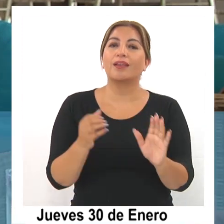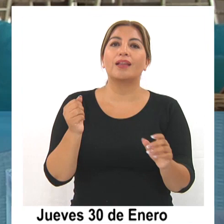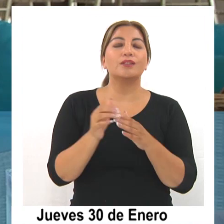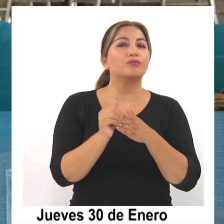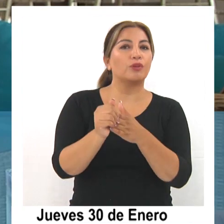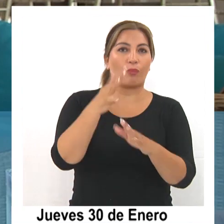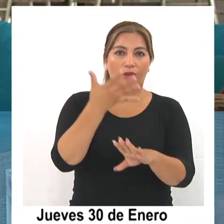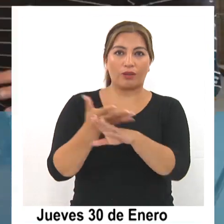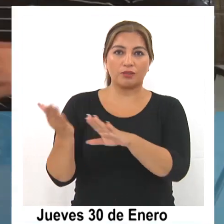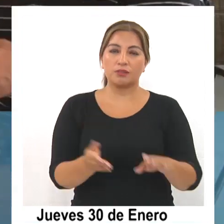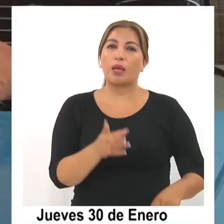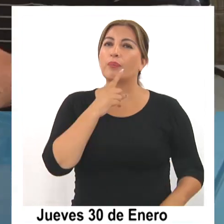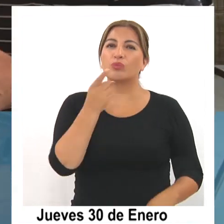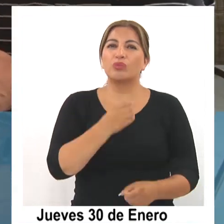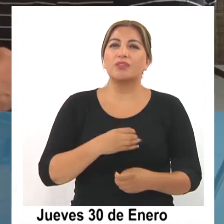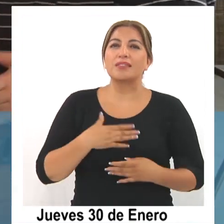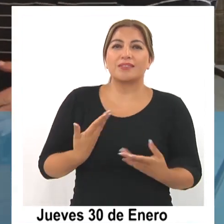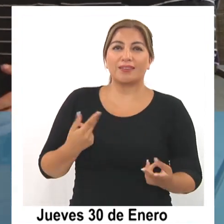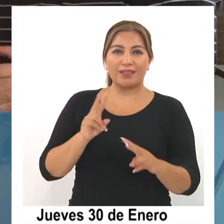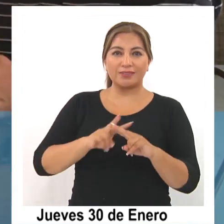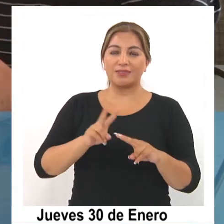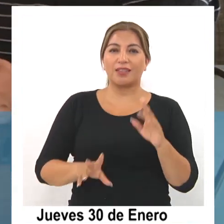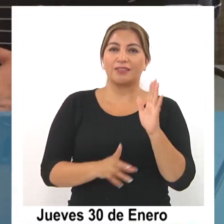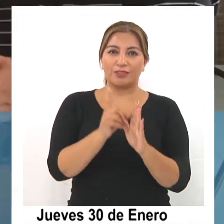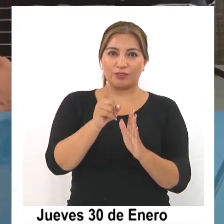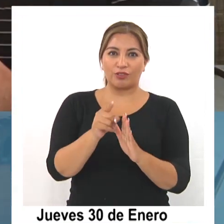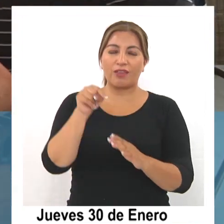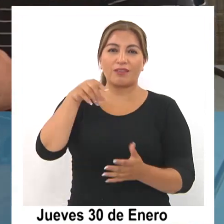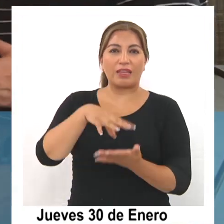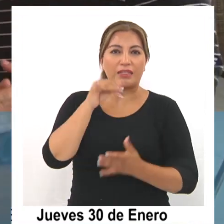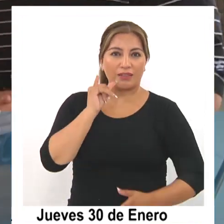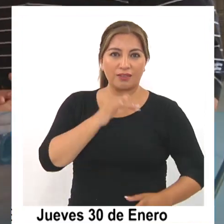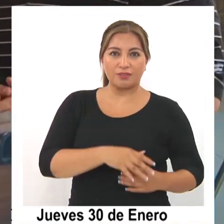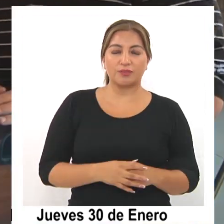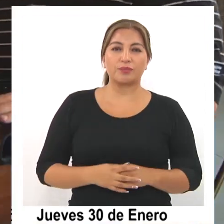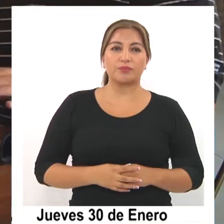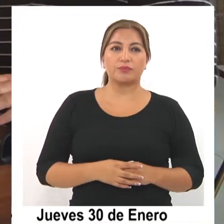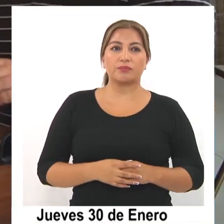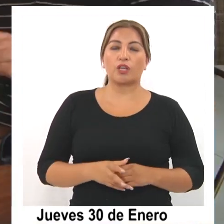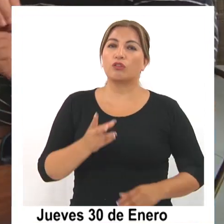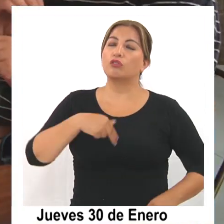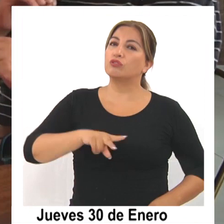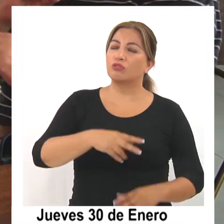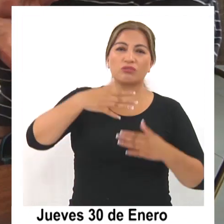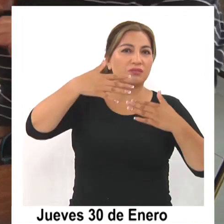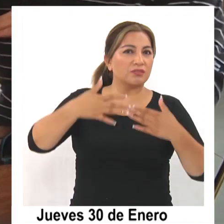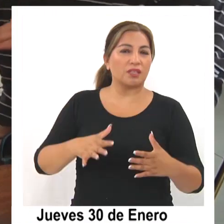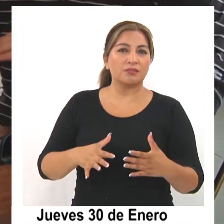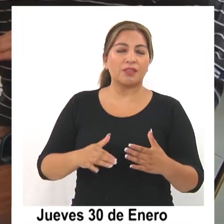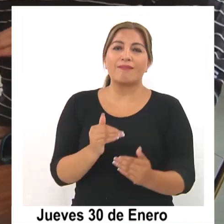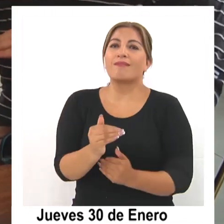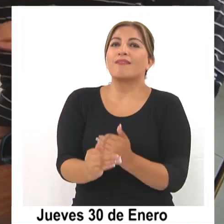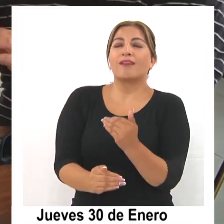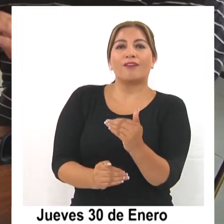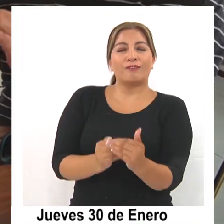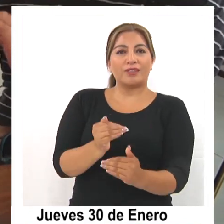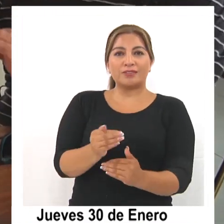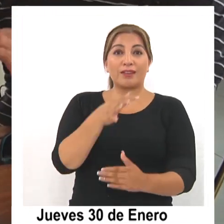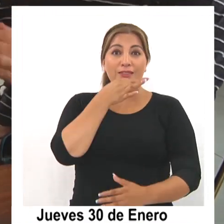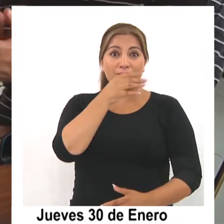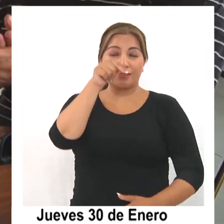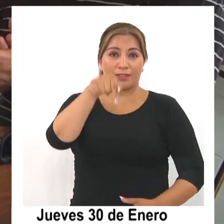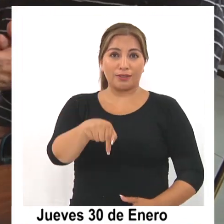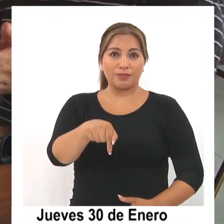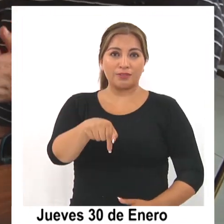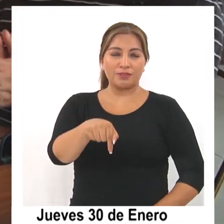turística que tienen ¿Cómo siente que se ha desarrollado esto en esta región? ¿Estamos ya en camino de poder decir que va